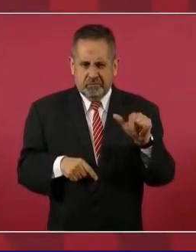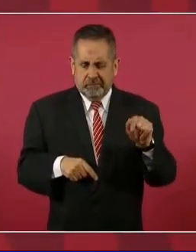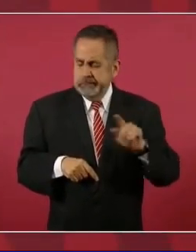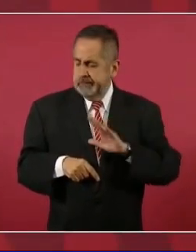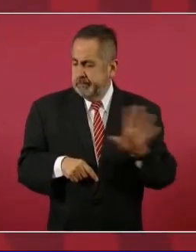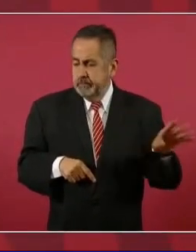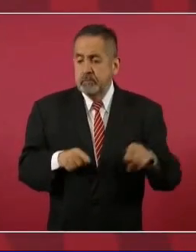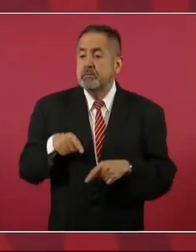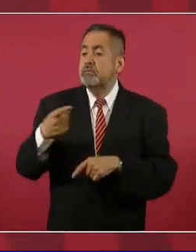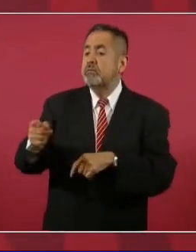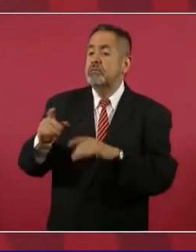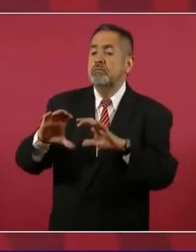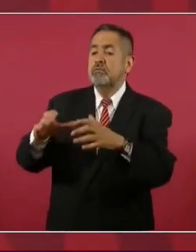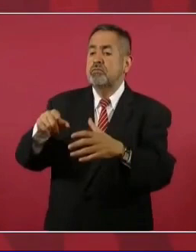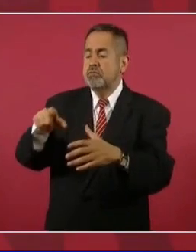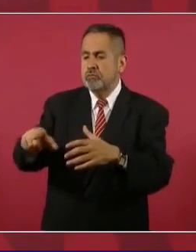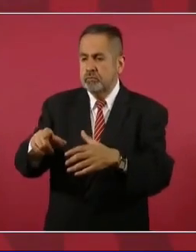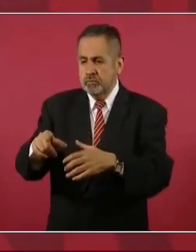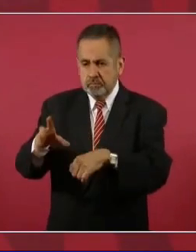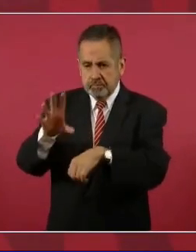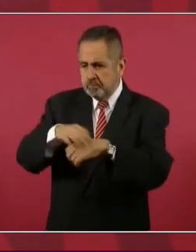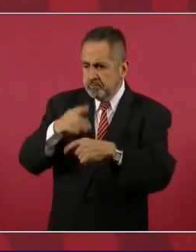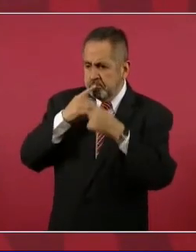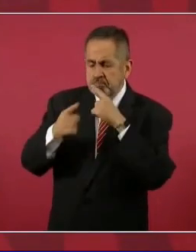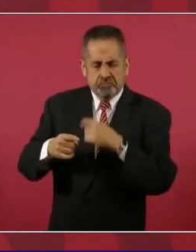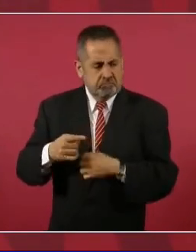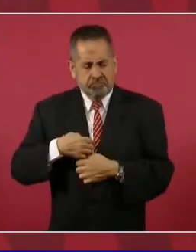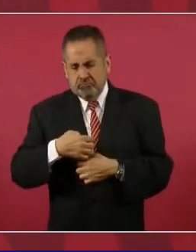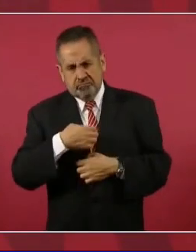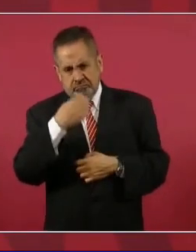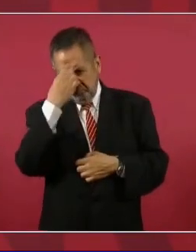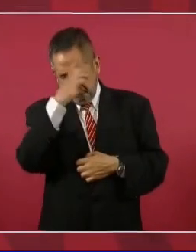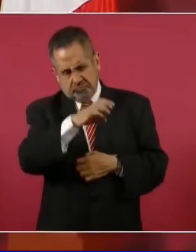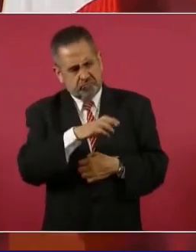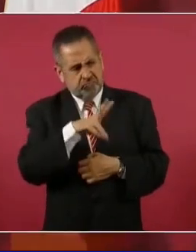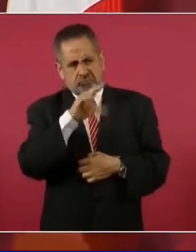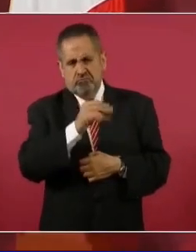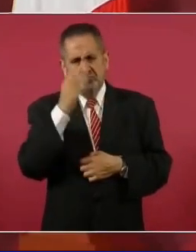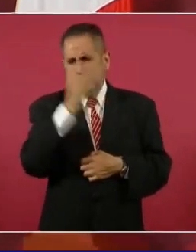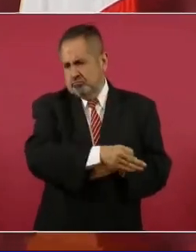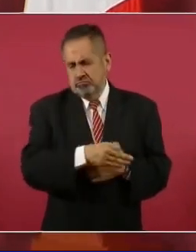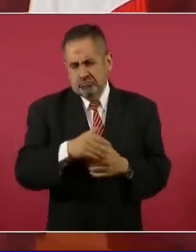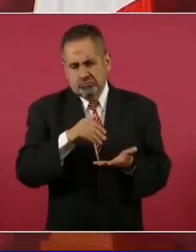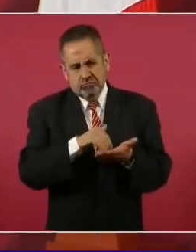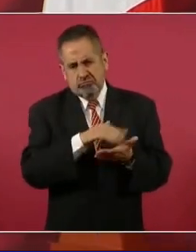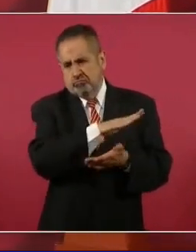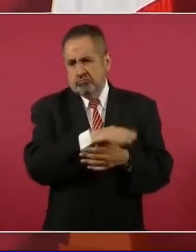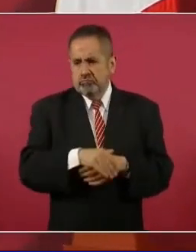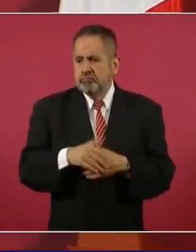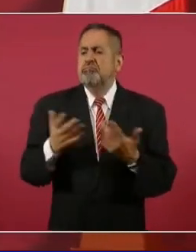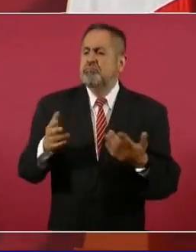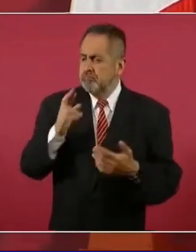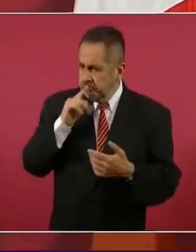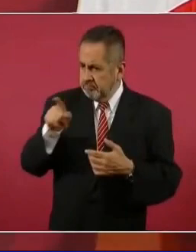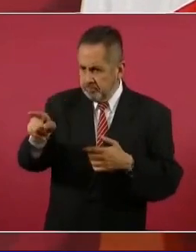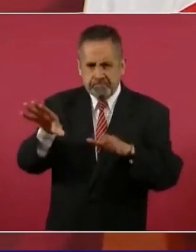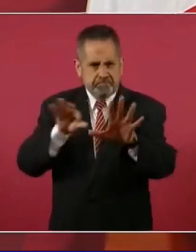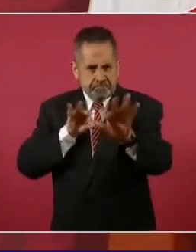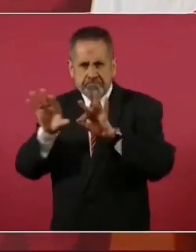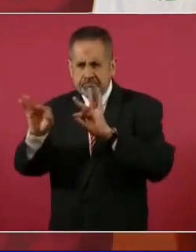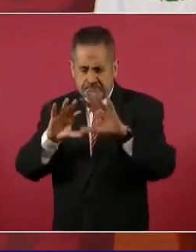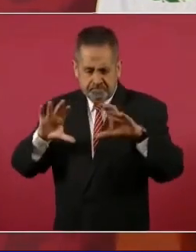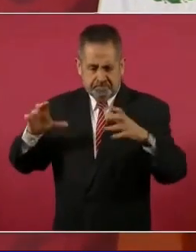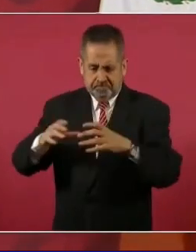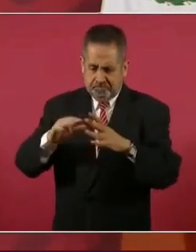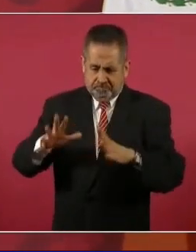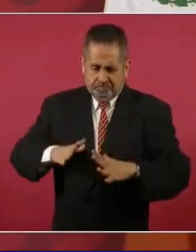la solicitud para el desconocimiento del usurpador y para la integración